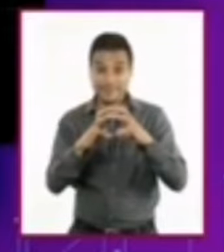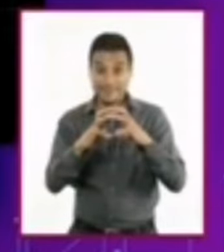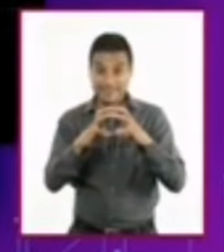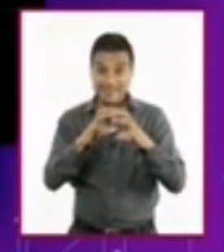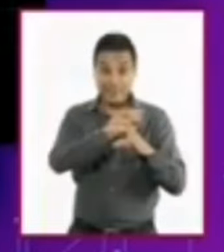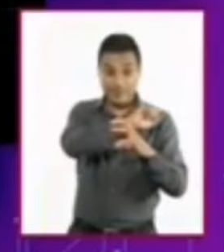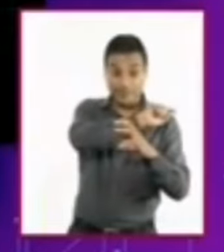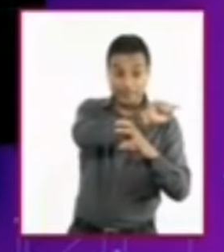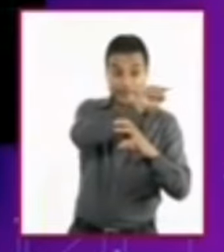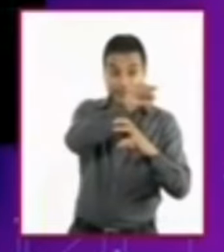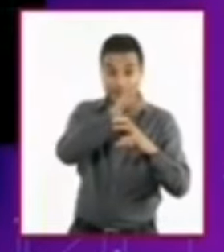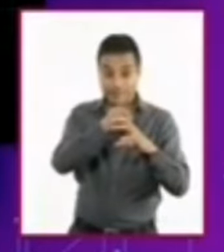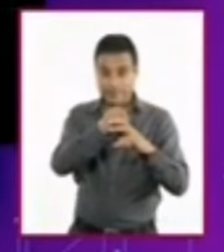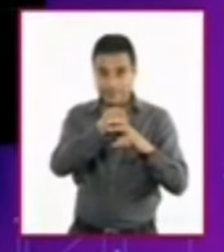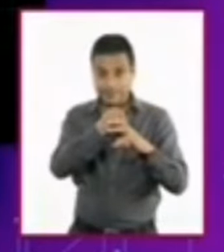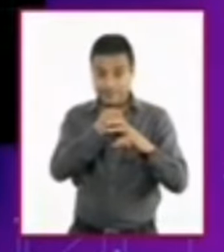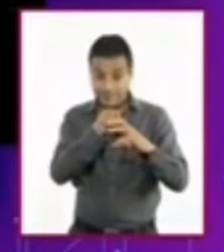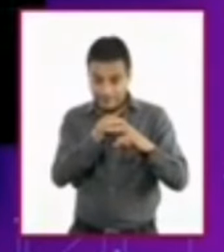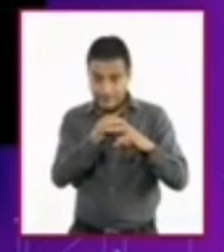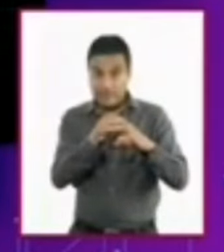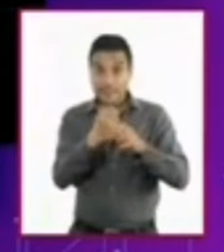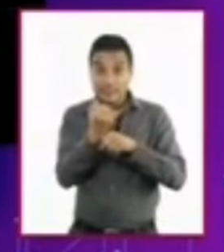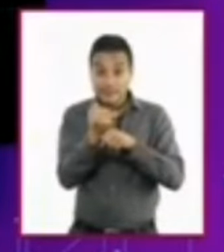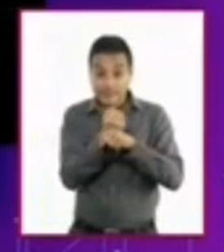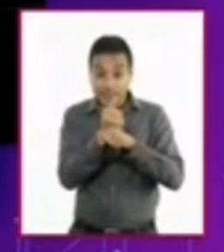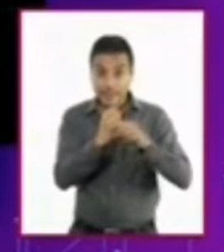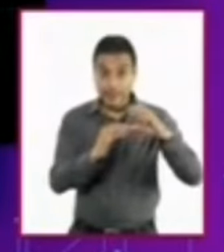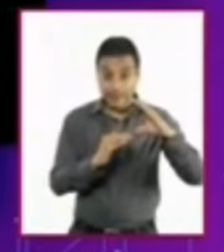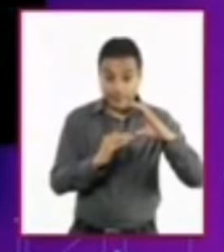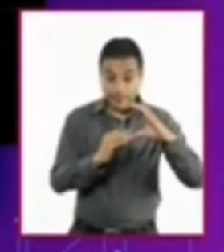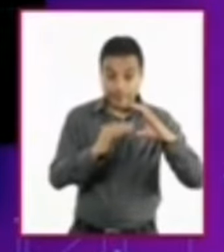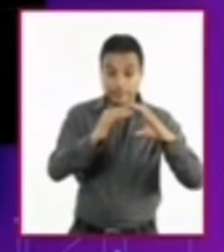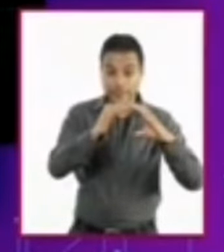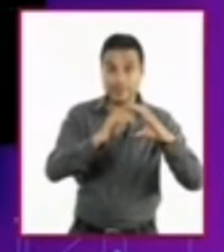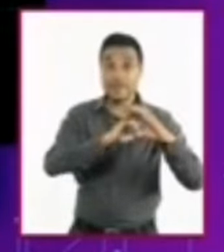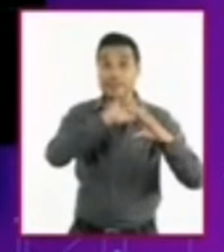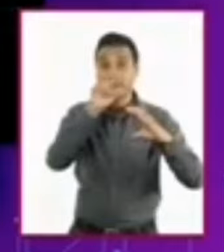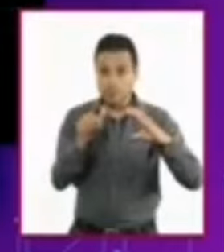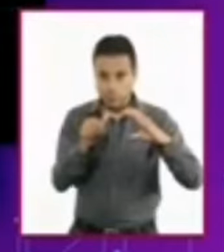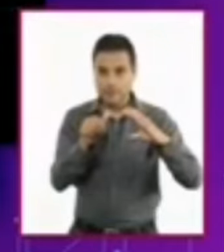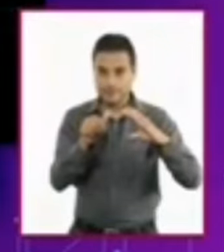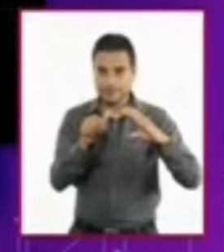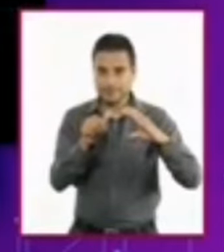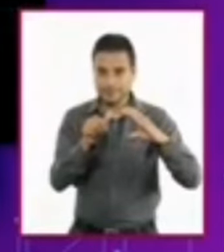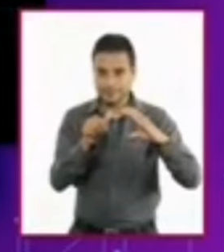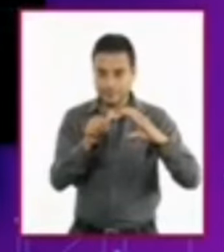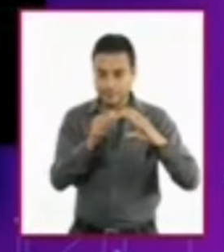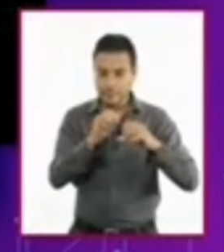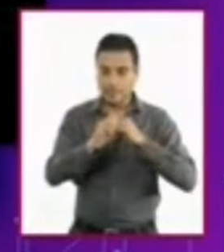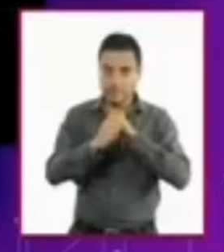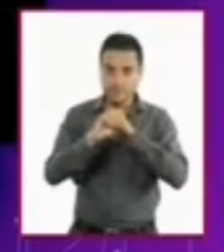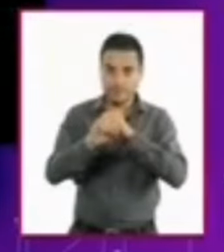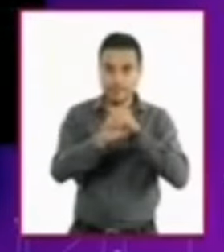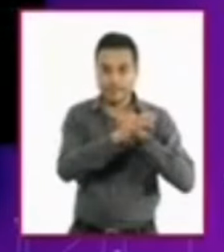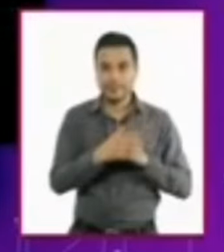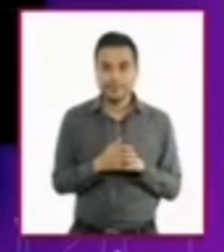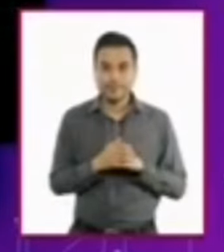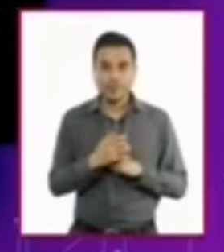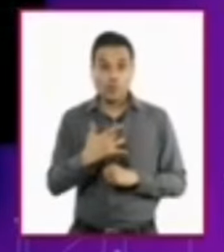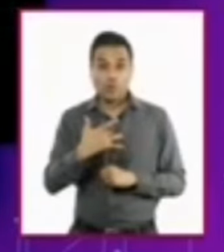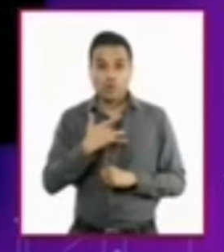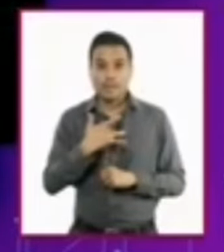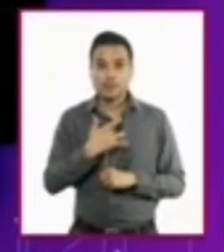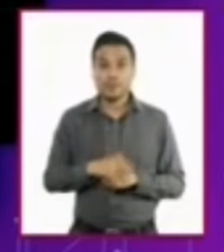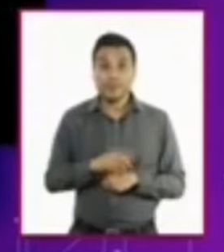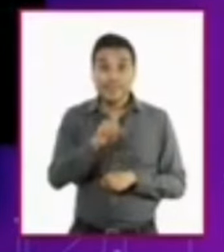a través de las venas pulmonares y luego pasa al ventrículo izquierdo. El corazón humano late alrededor de 100.000 veces